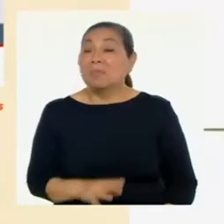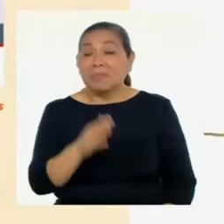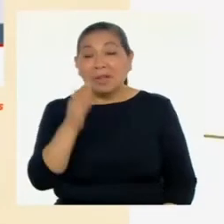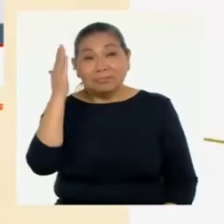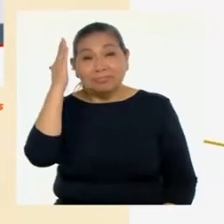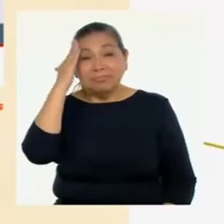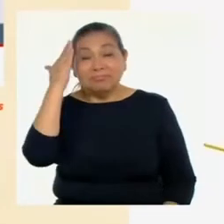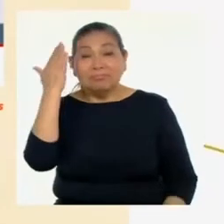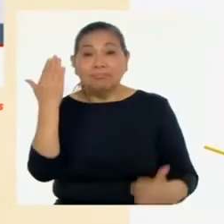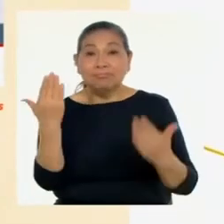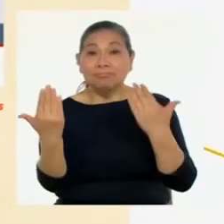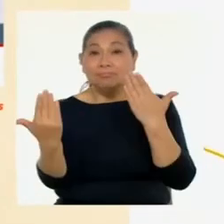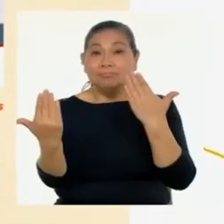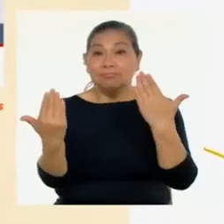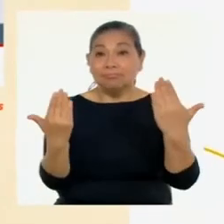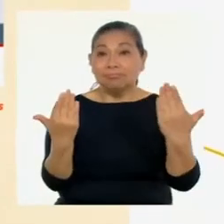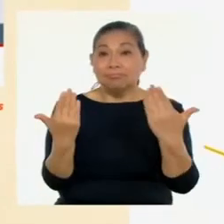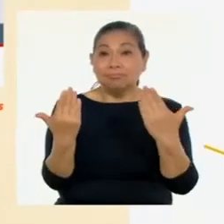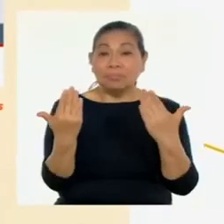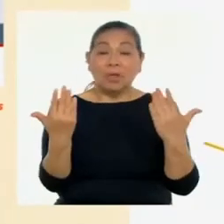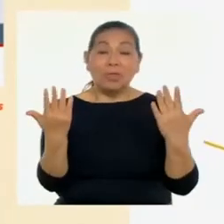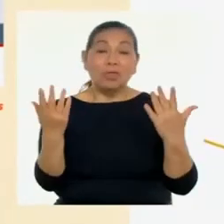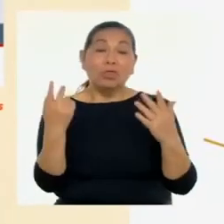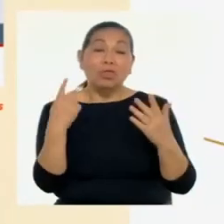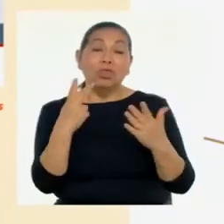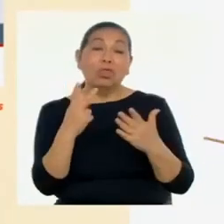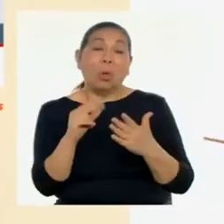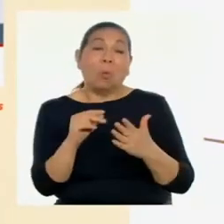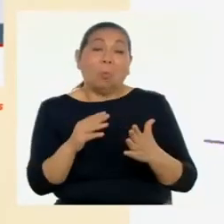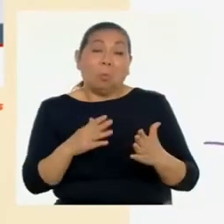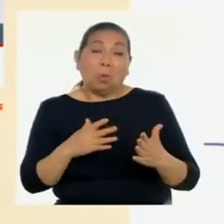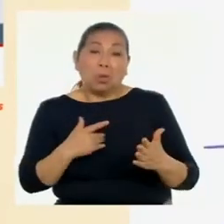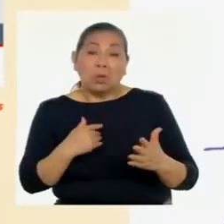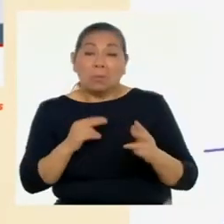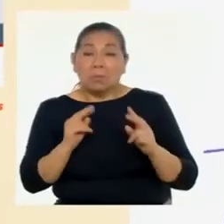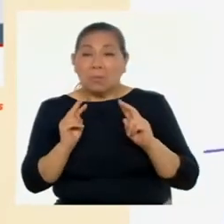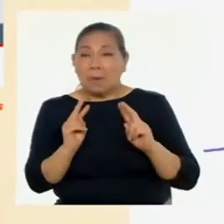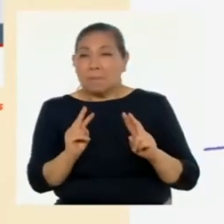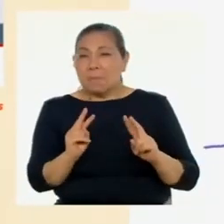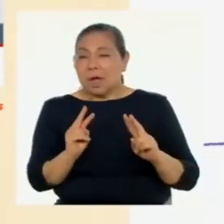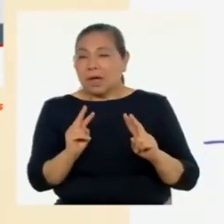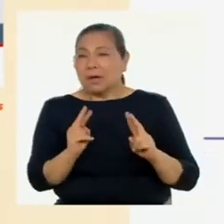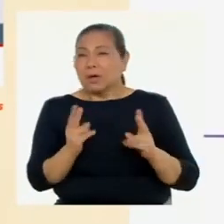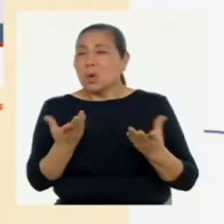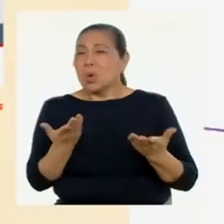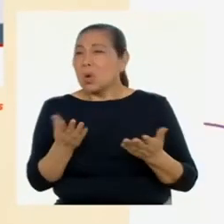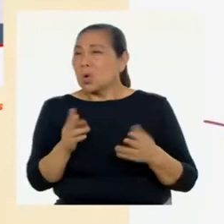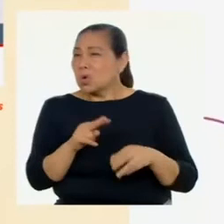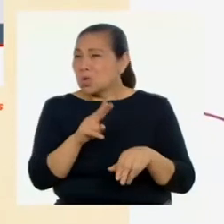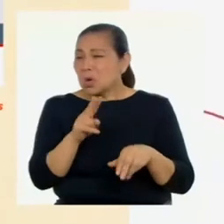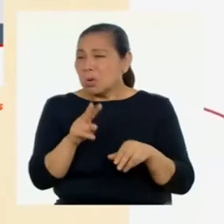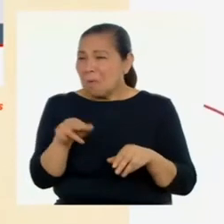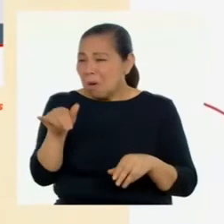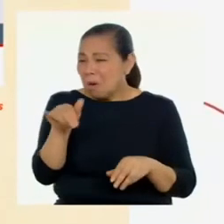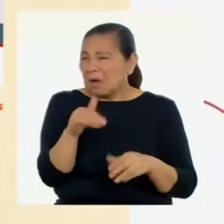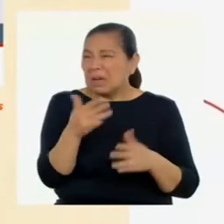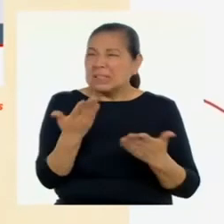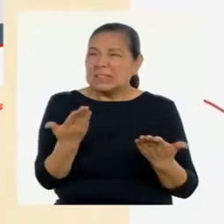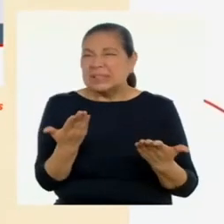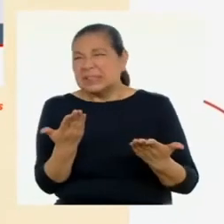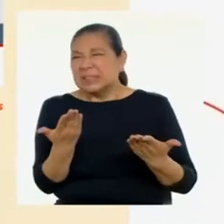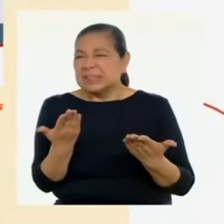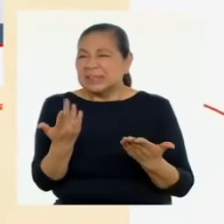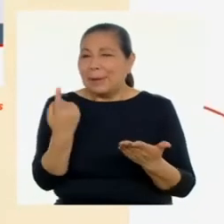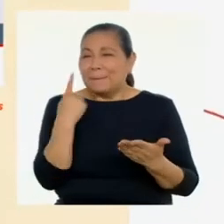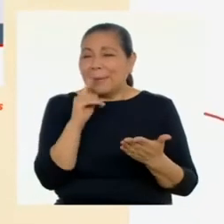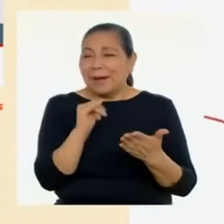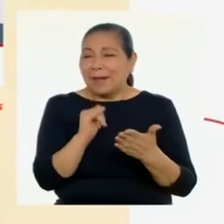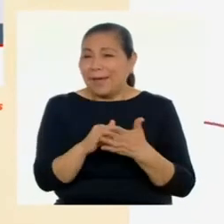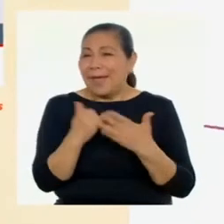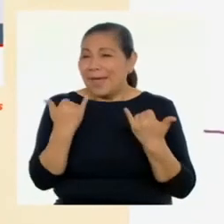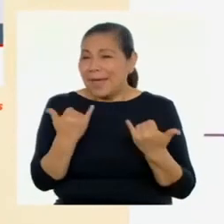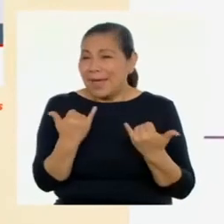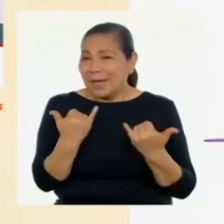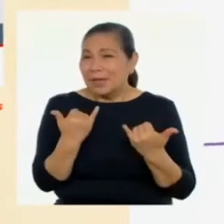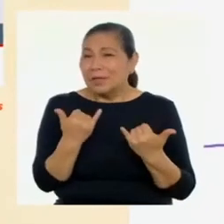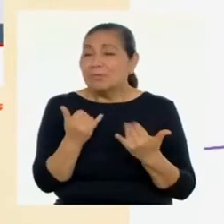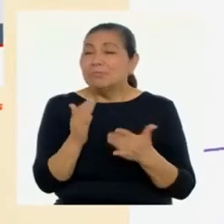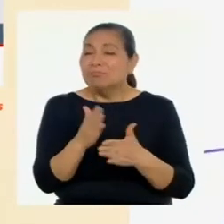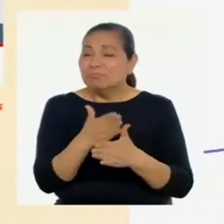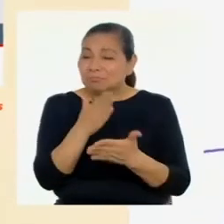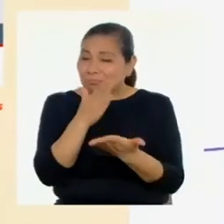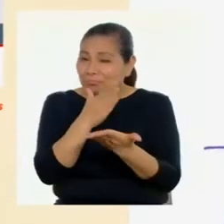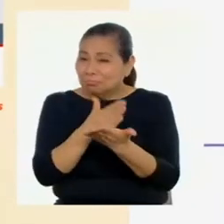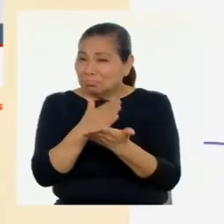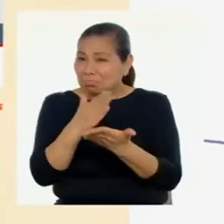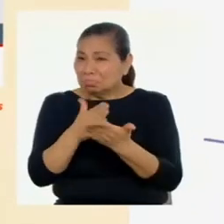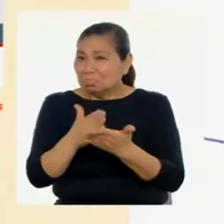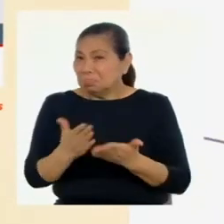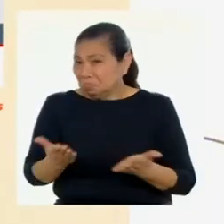que ya sabemos de qué tratan los dos afiches, podemos ver los elementos comunes que tienen y a partir de ello sus